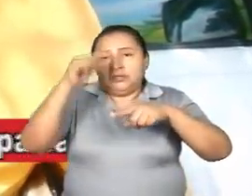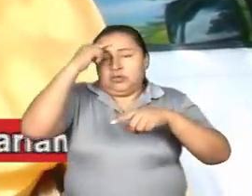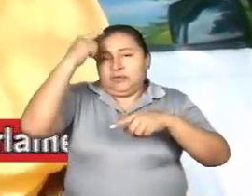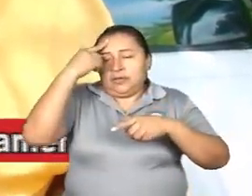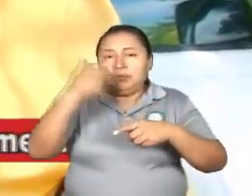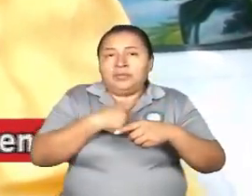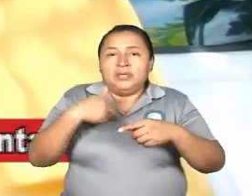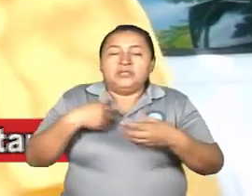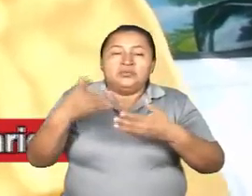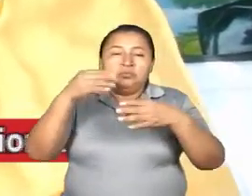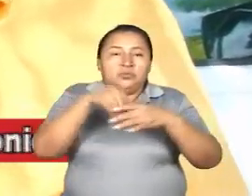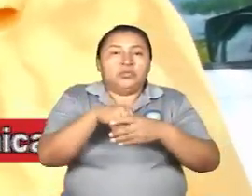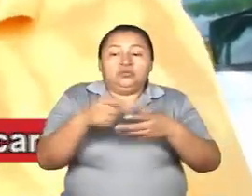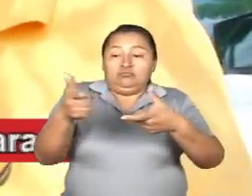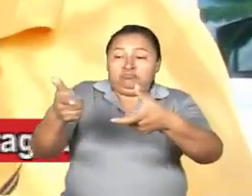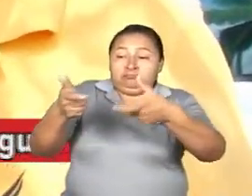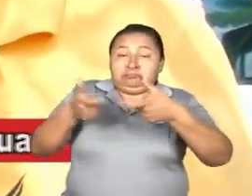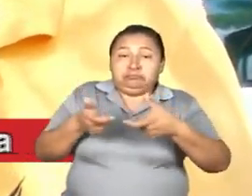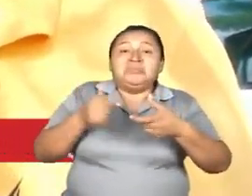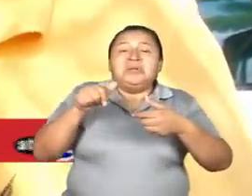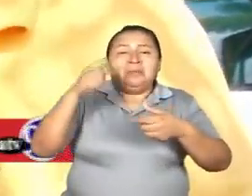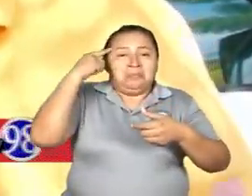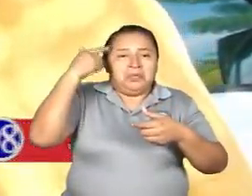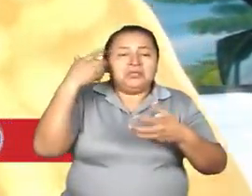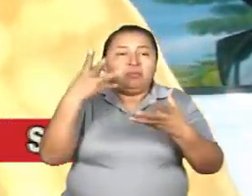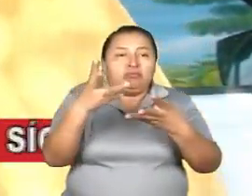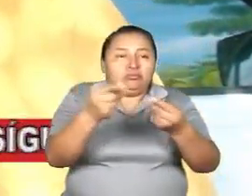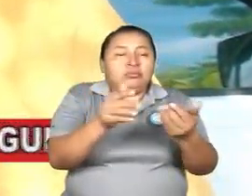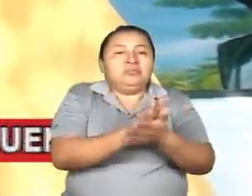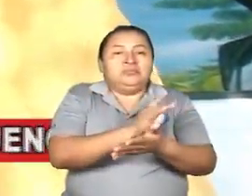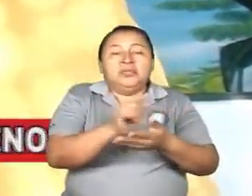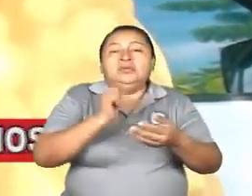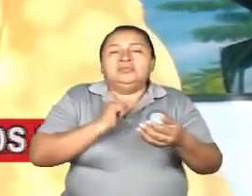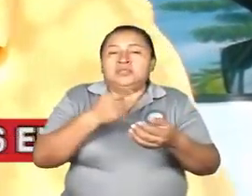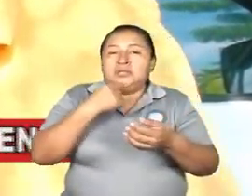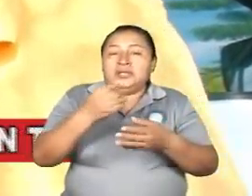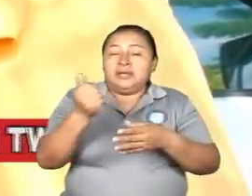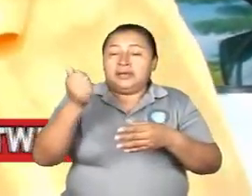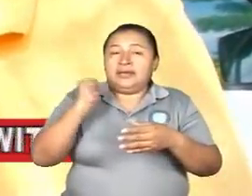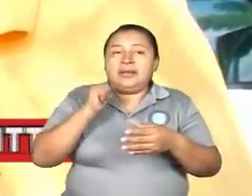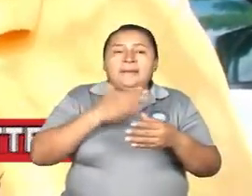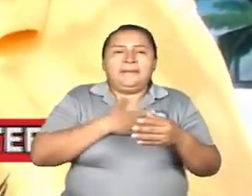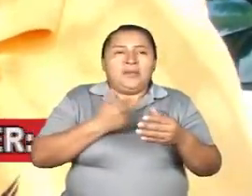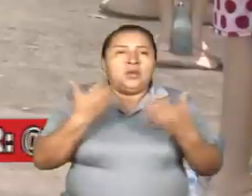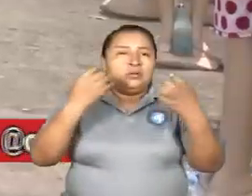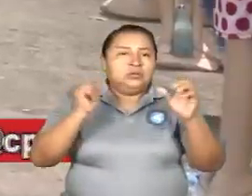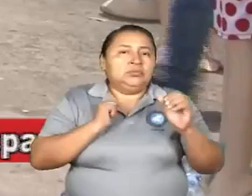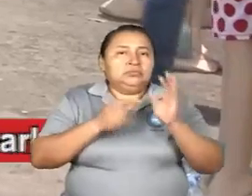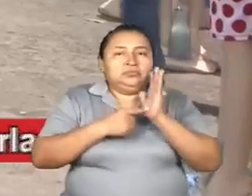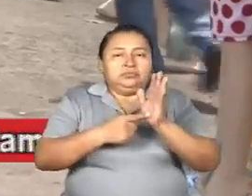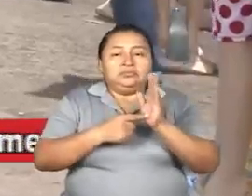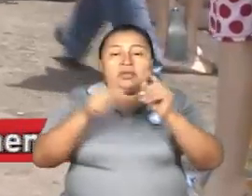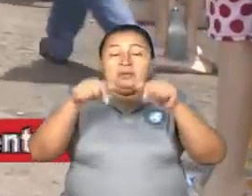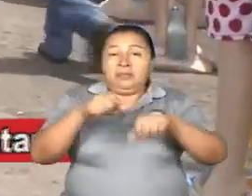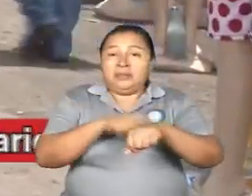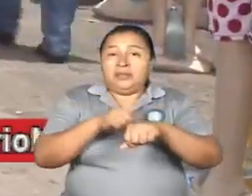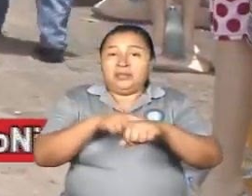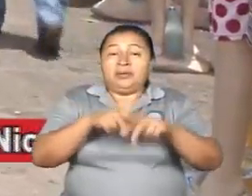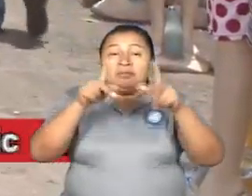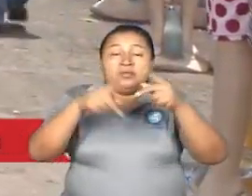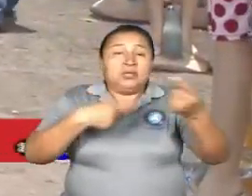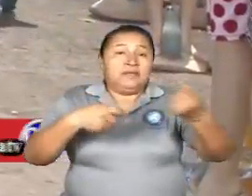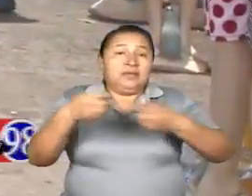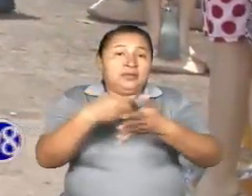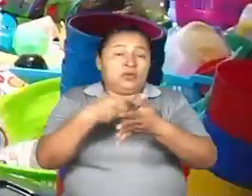hacer alrededor de estos los aguinaldos. Creemos que nosotros ayer casualmente le enseñamos los mejores productos que estamos trayendo. Para esta temporada, los comerciantes